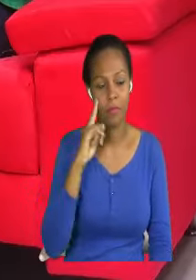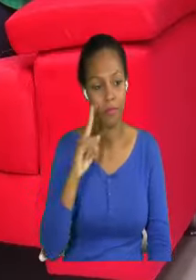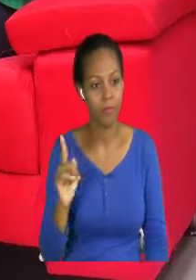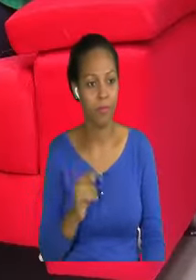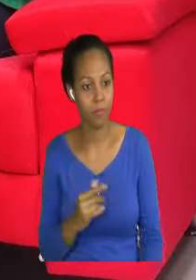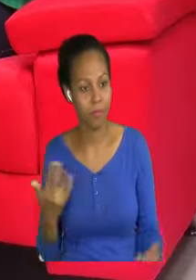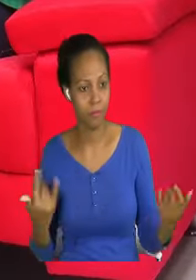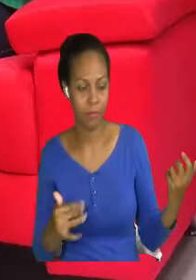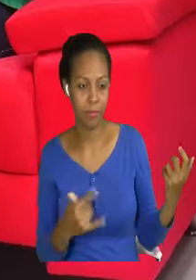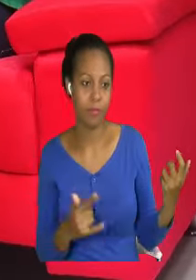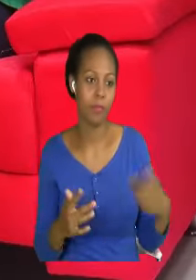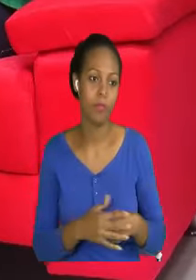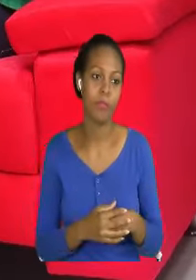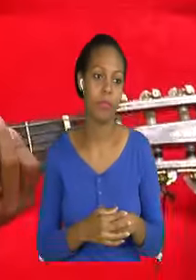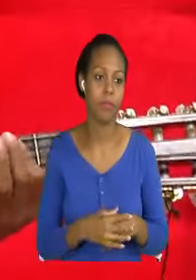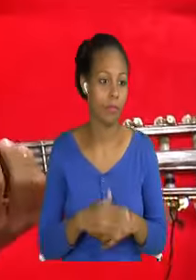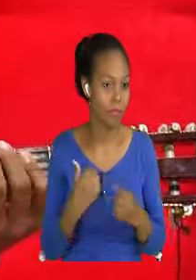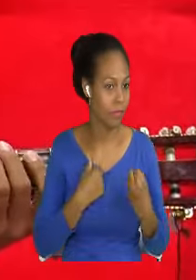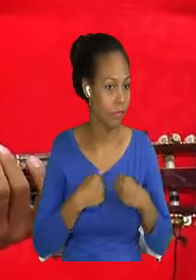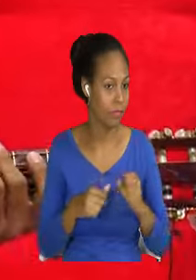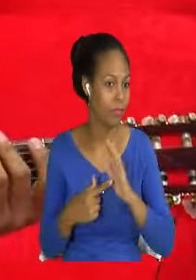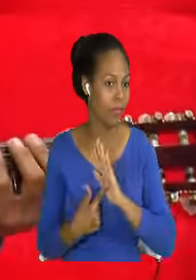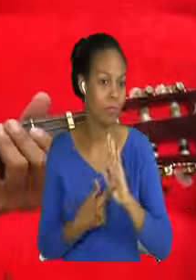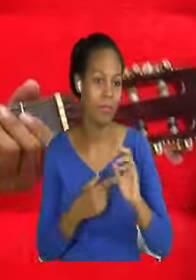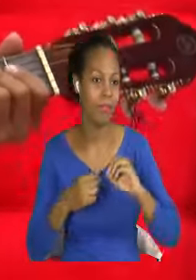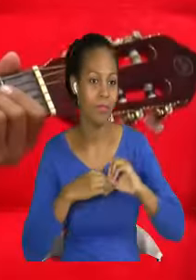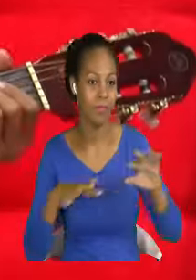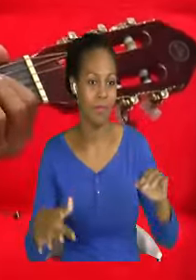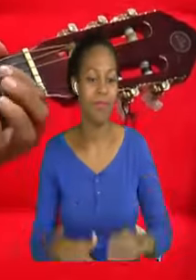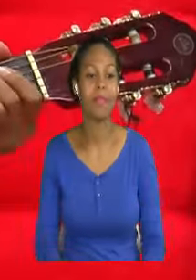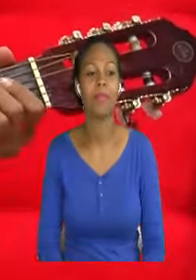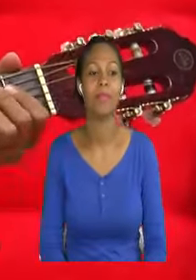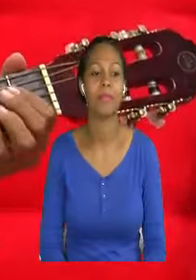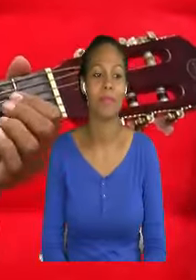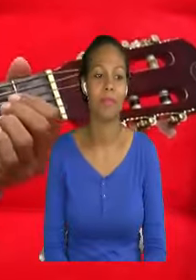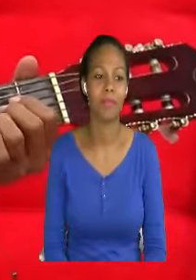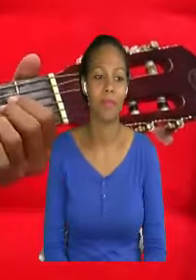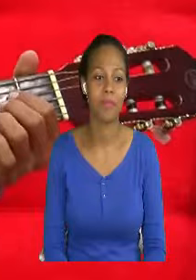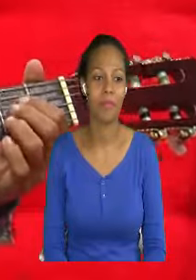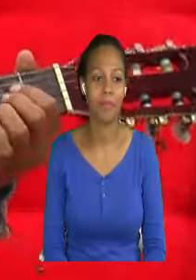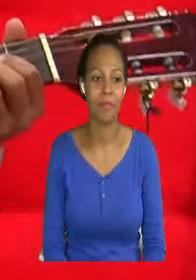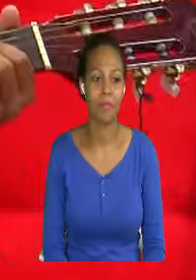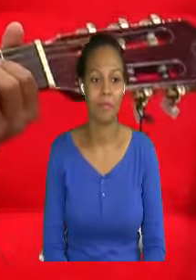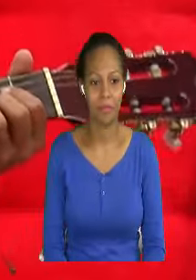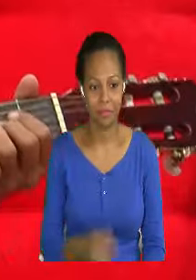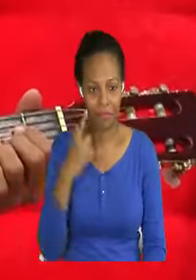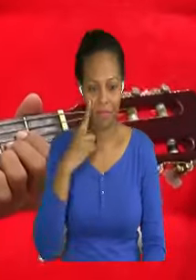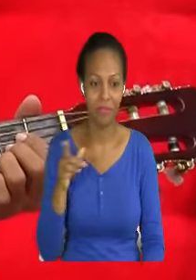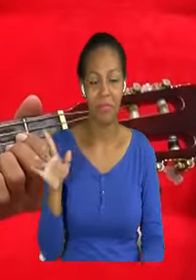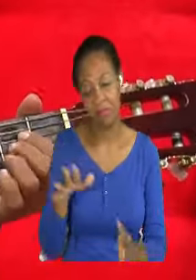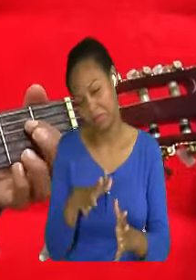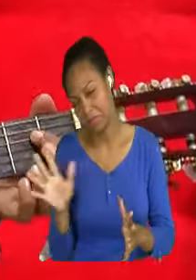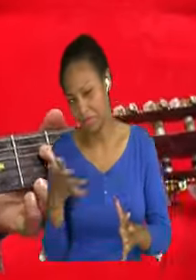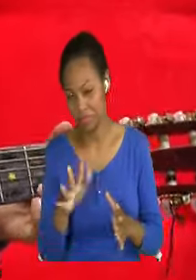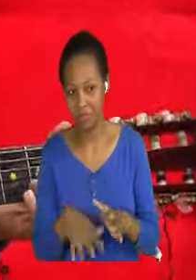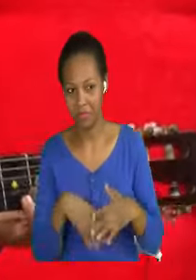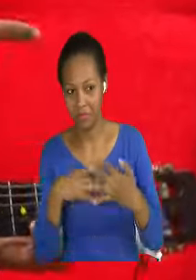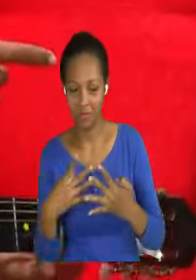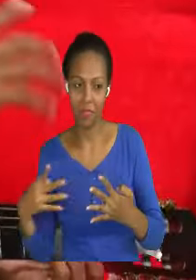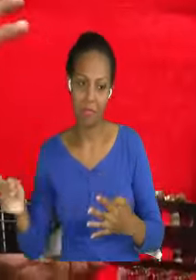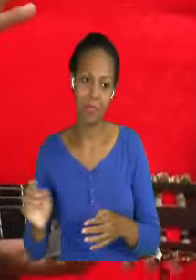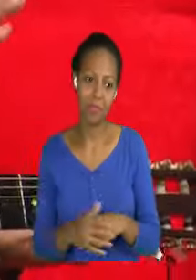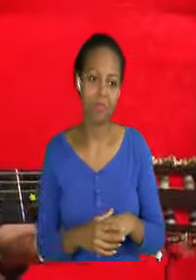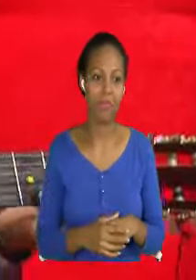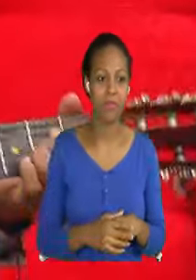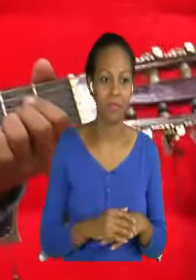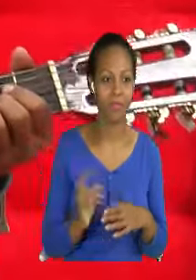de la canción, cuando la grabamos con Marlon, vamos a pegarla y eso va, mi hermano. Entonces, vamos a hacer el corito un poquitico acá. De pronto ahí si se te